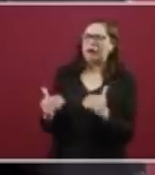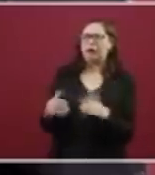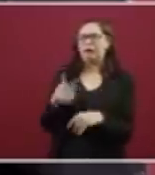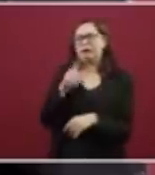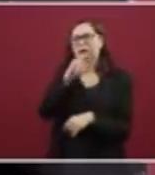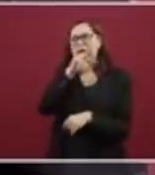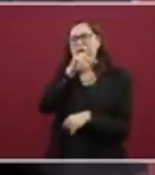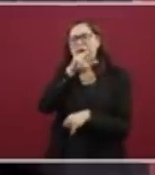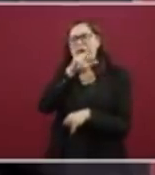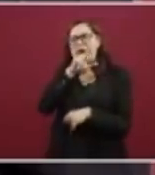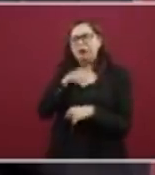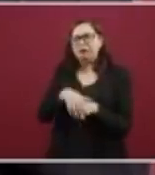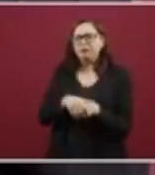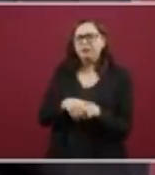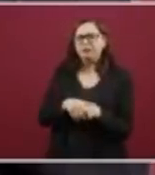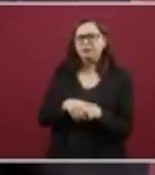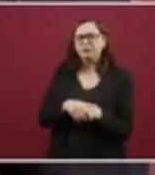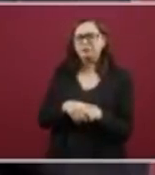de